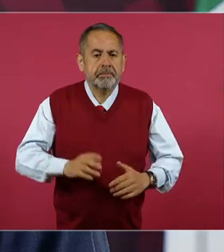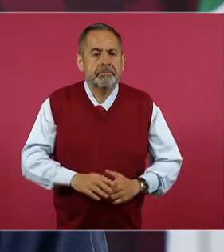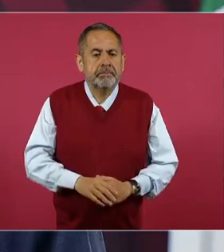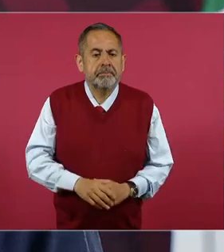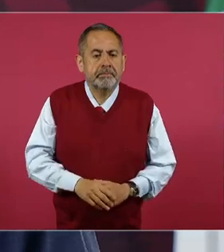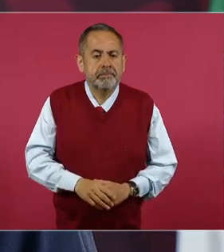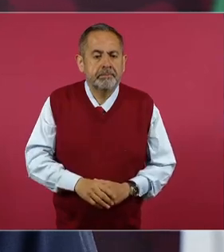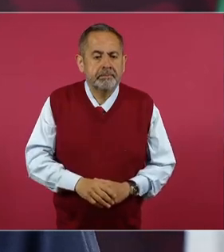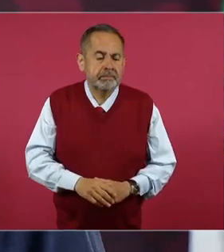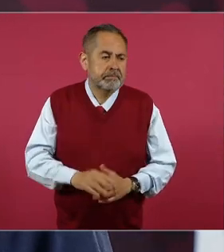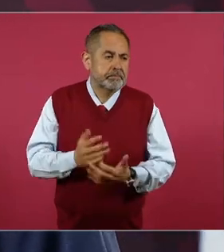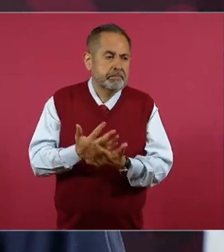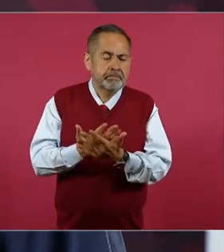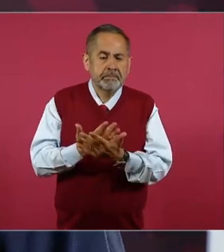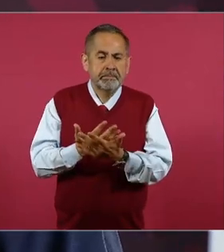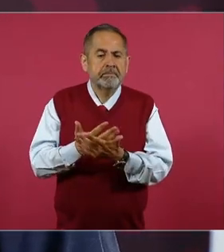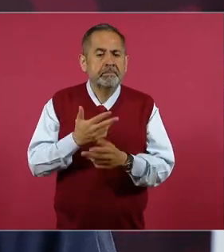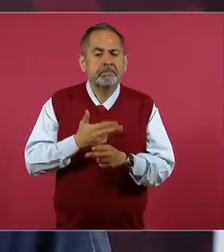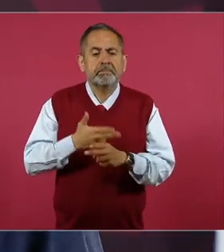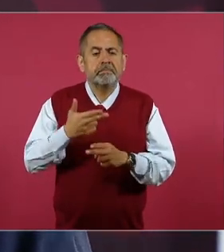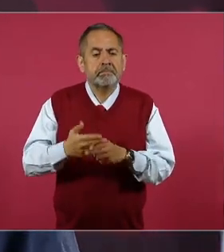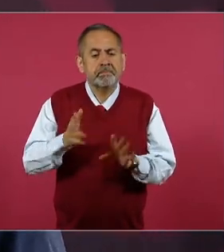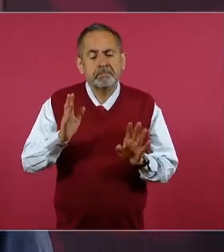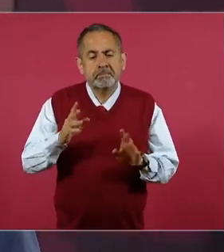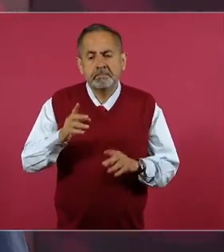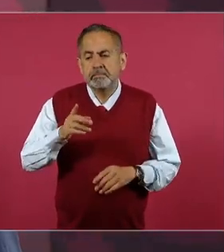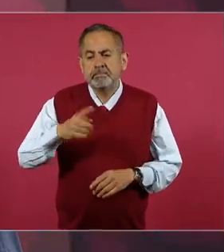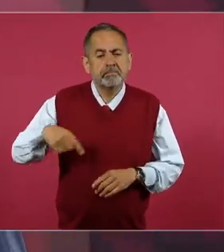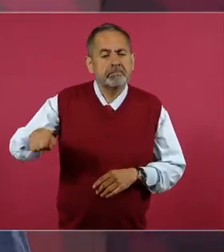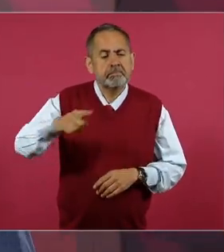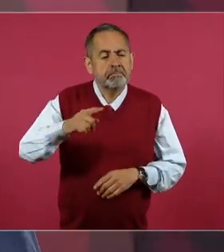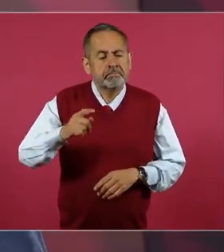y esperar a que se den